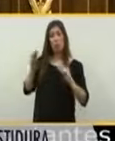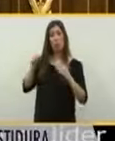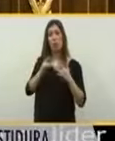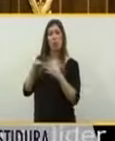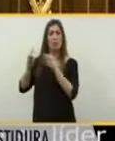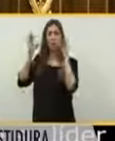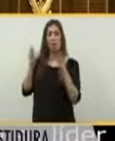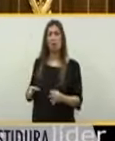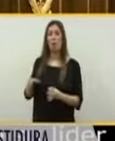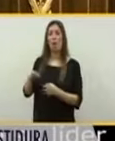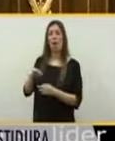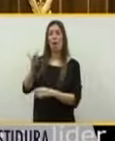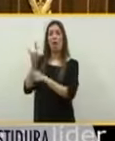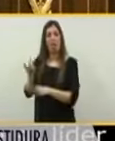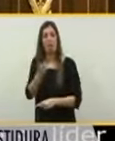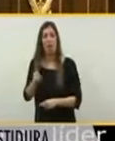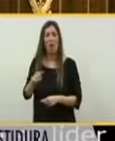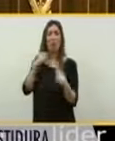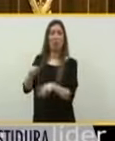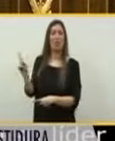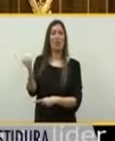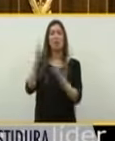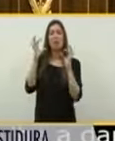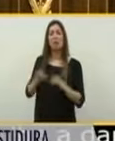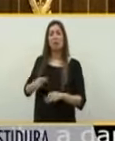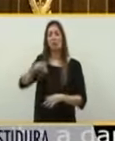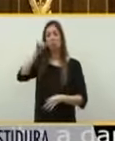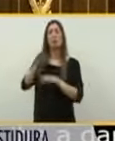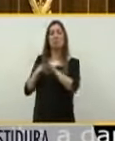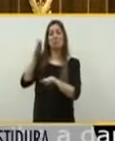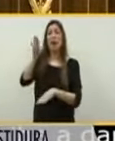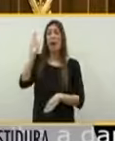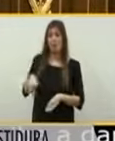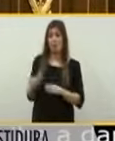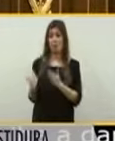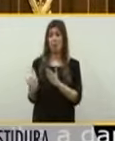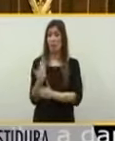confianza e iba a dar un paso al frente y no un paso al lado, que es lo que ha hecho durante estos días.